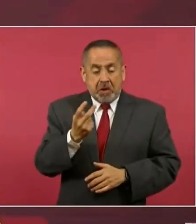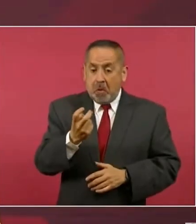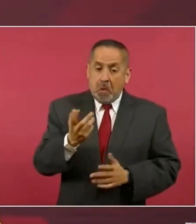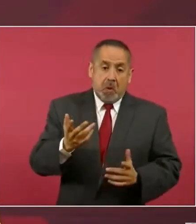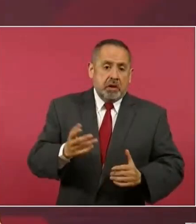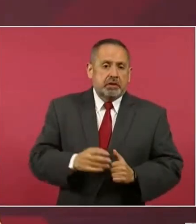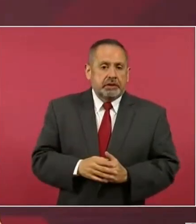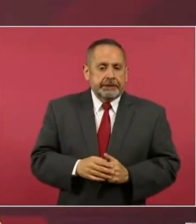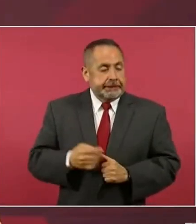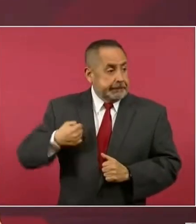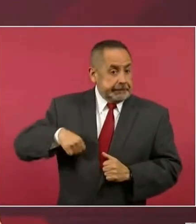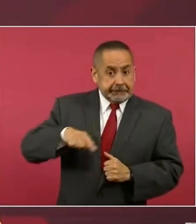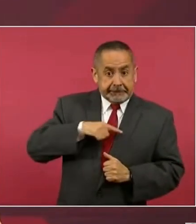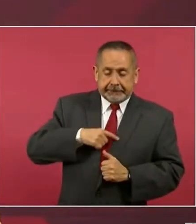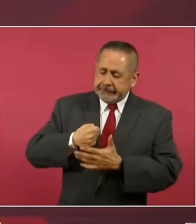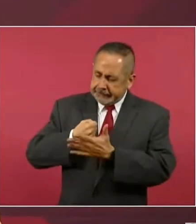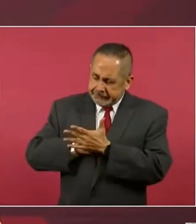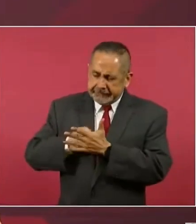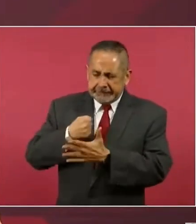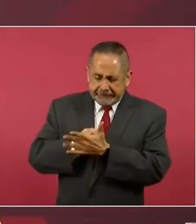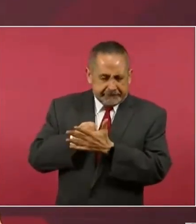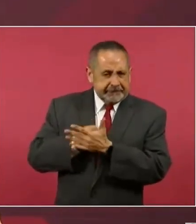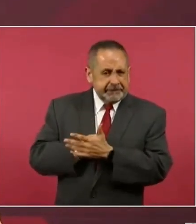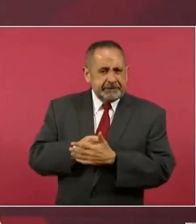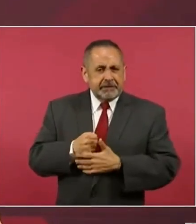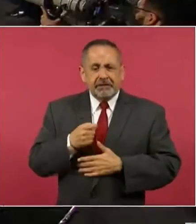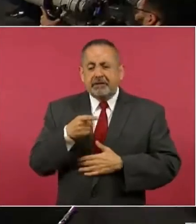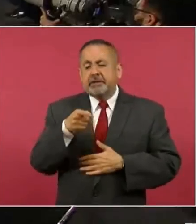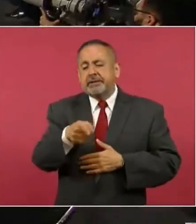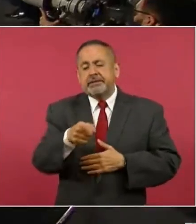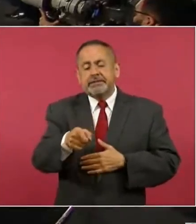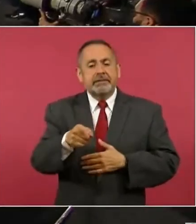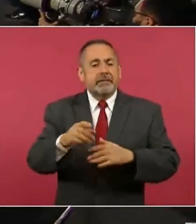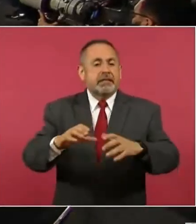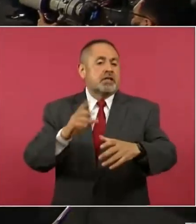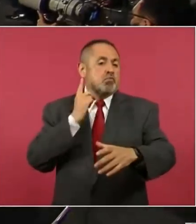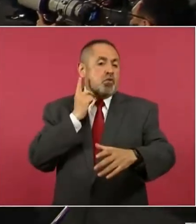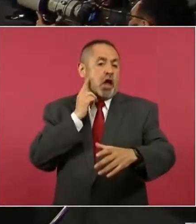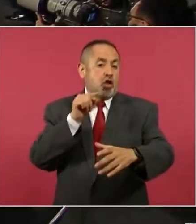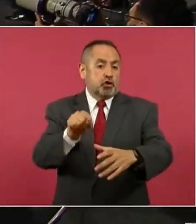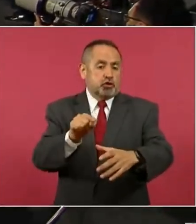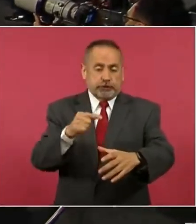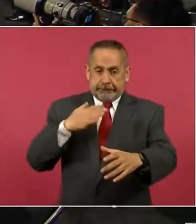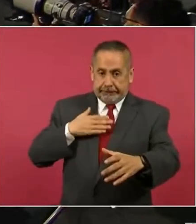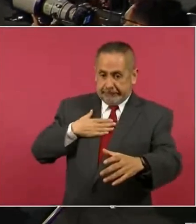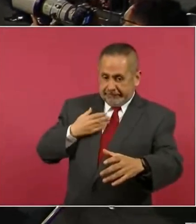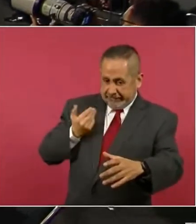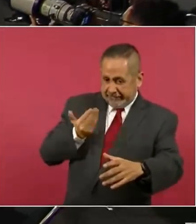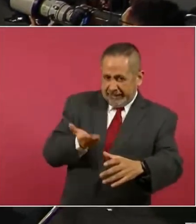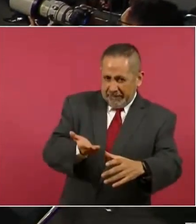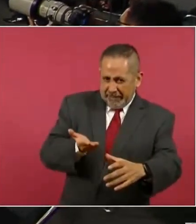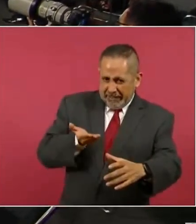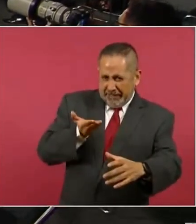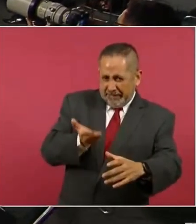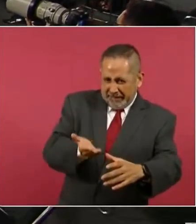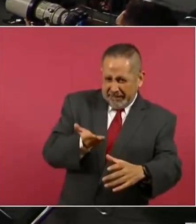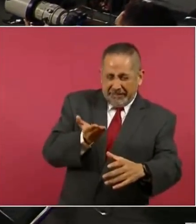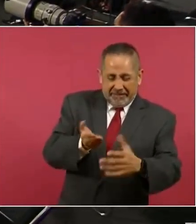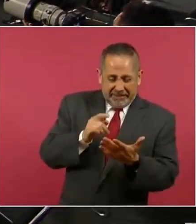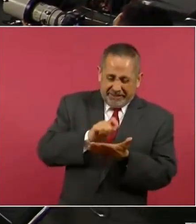Y hemos estado enviando reformas para recuperar